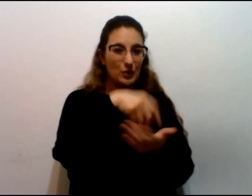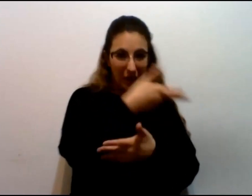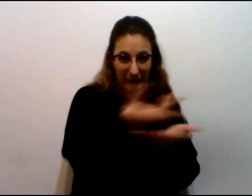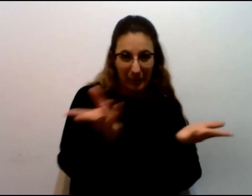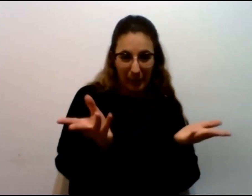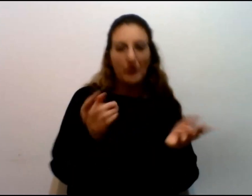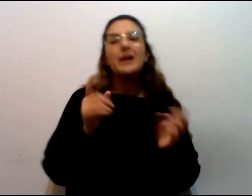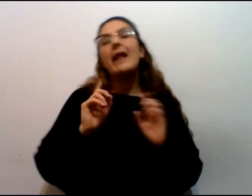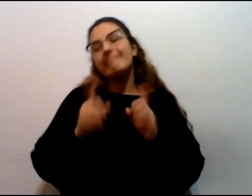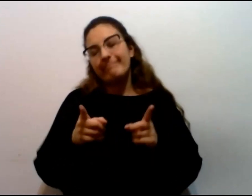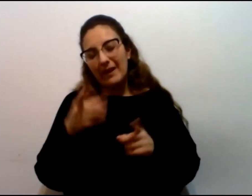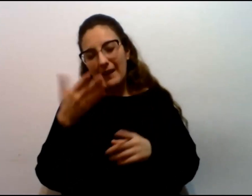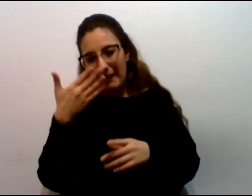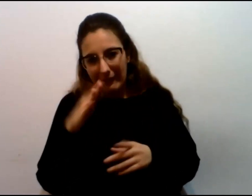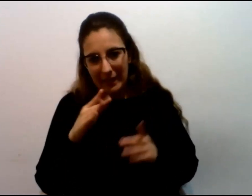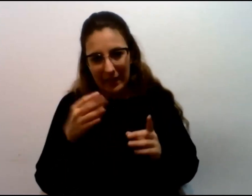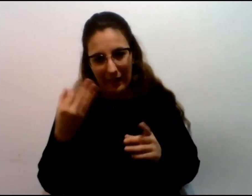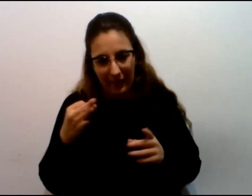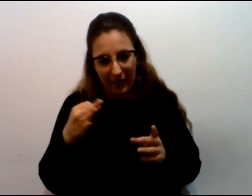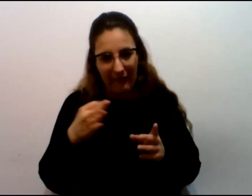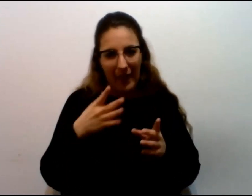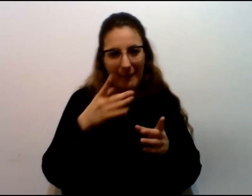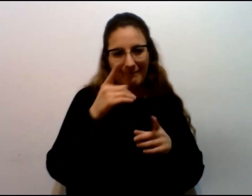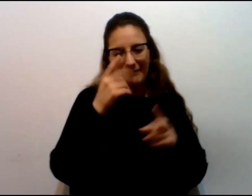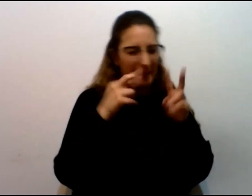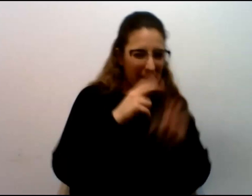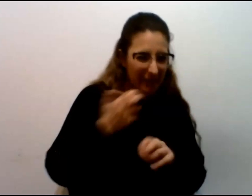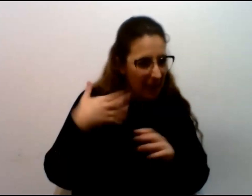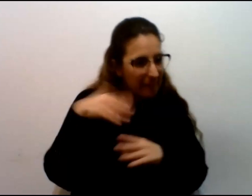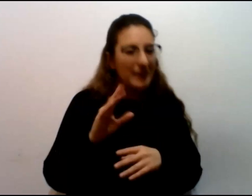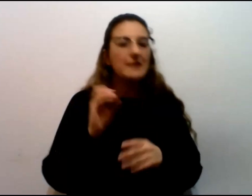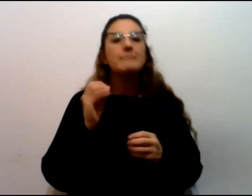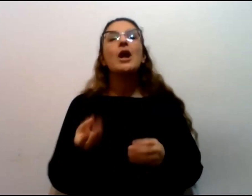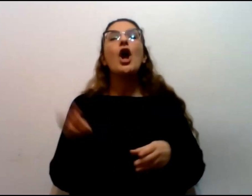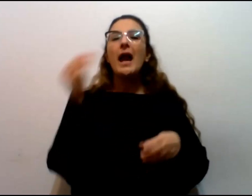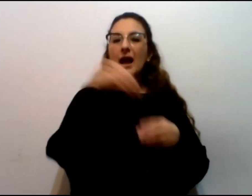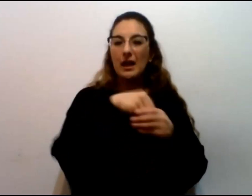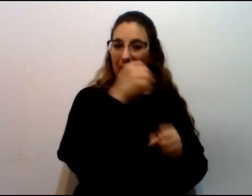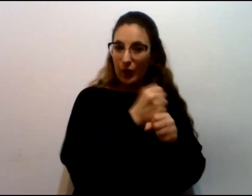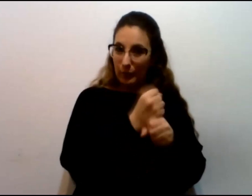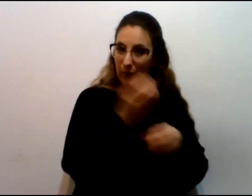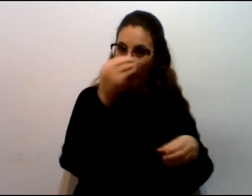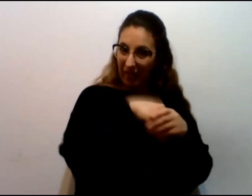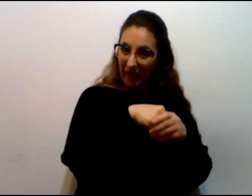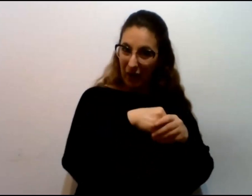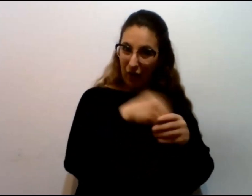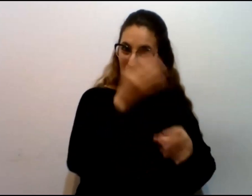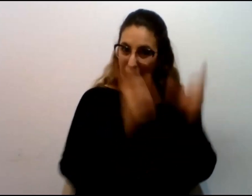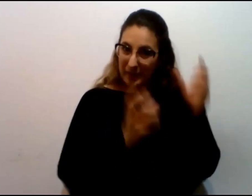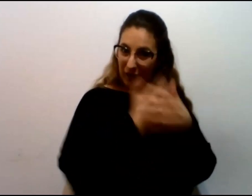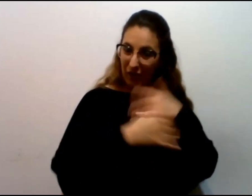exhaustivo Pero El cupo Que no se cumple Es verdad No se cumple Pero yo Vi